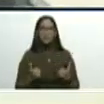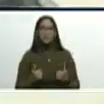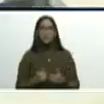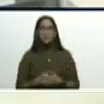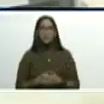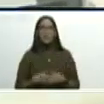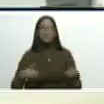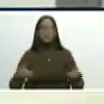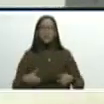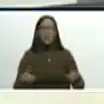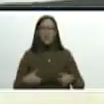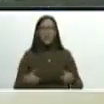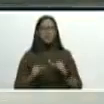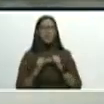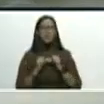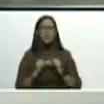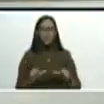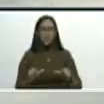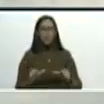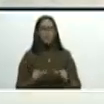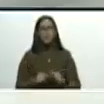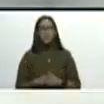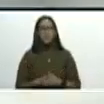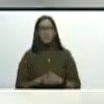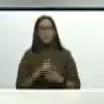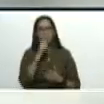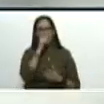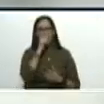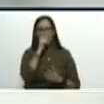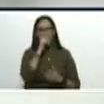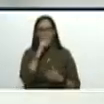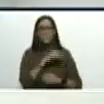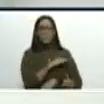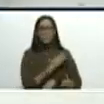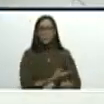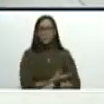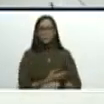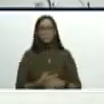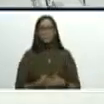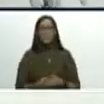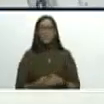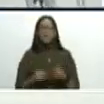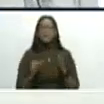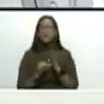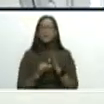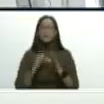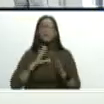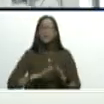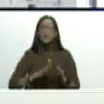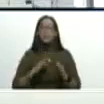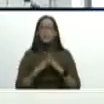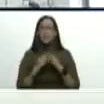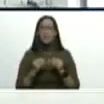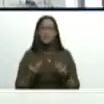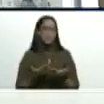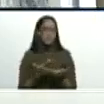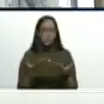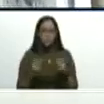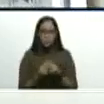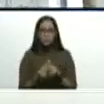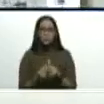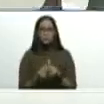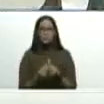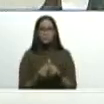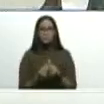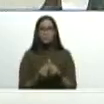un esfuerzo permanente, perseverante, incansable, donde debemos estar todos, Ernesto, compañero